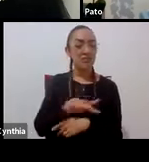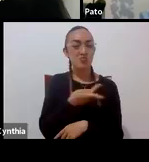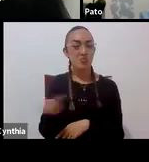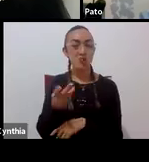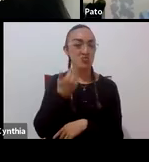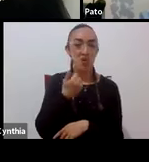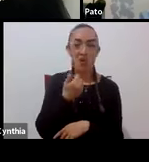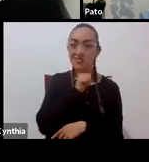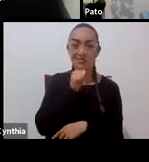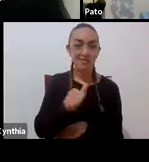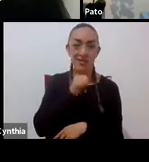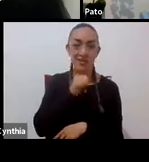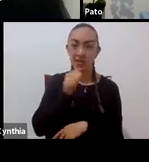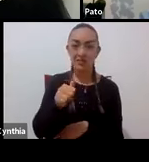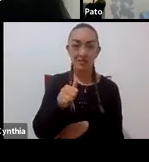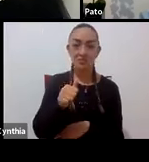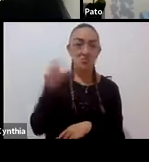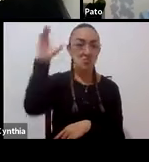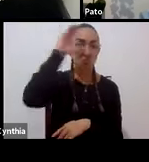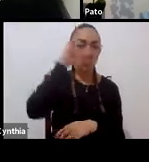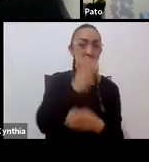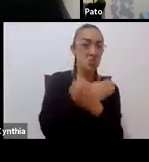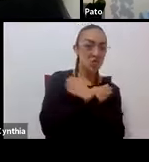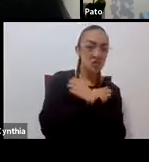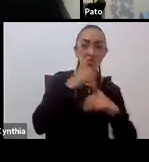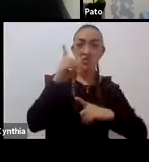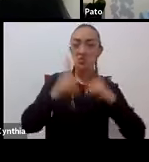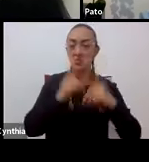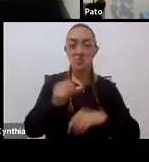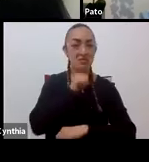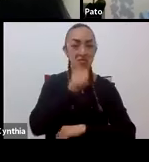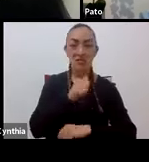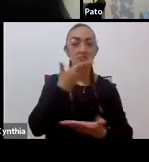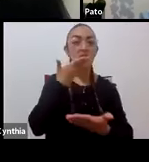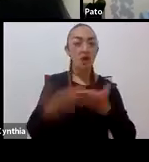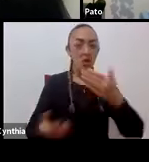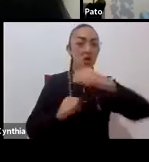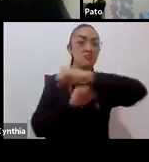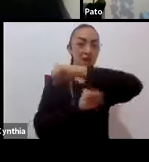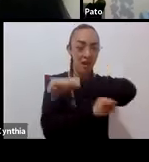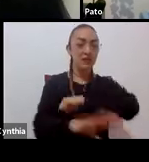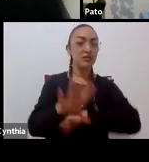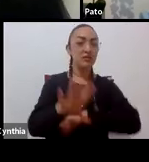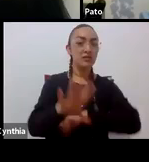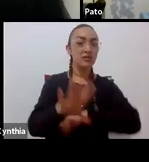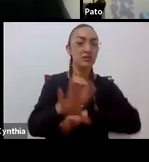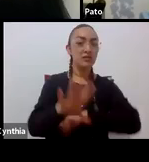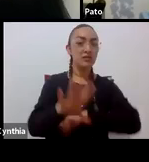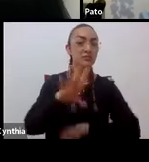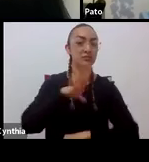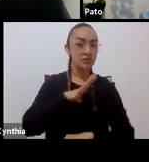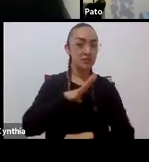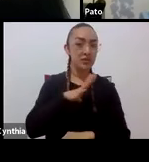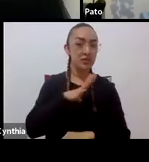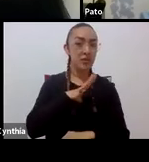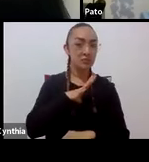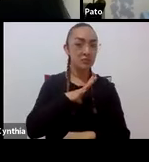nada, y ahora tenemos Pilares. Cuando lo dijo ese día, varios de nosotros estábamos con un nudo en la garganta.